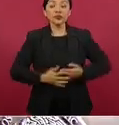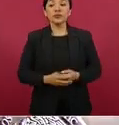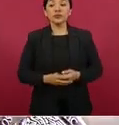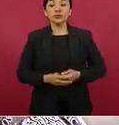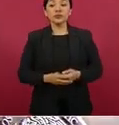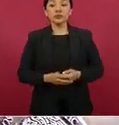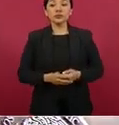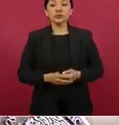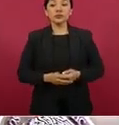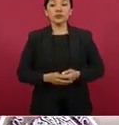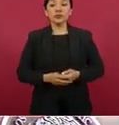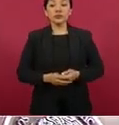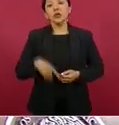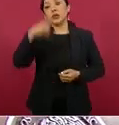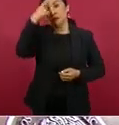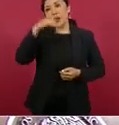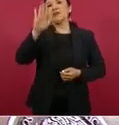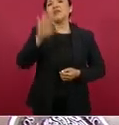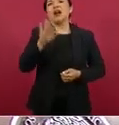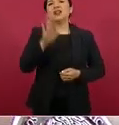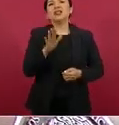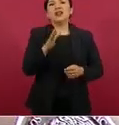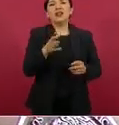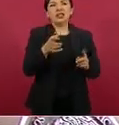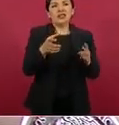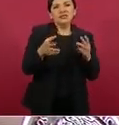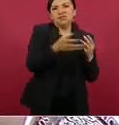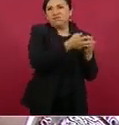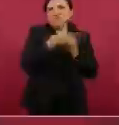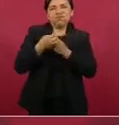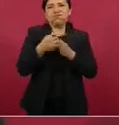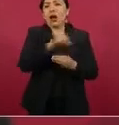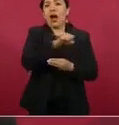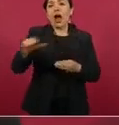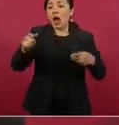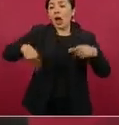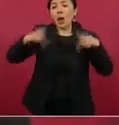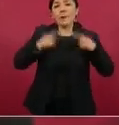y tener como rehenes a todos los consumidores